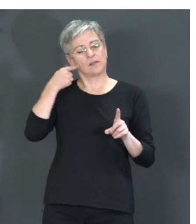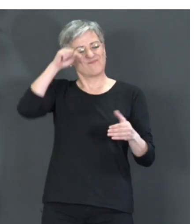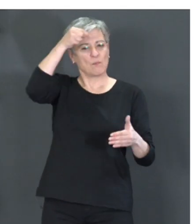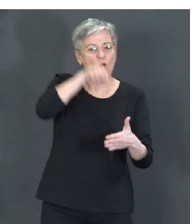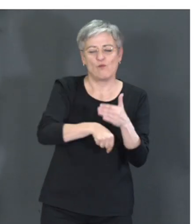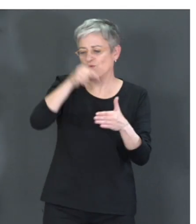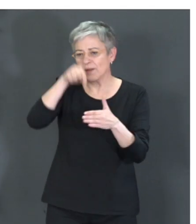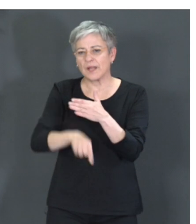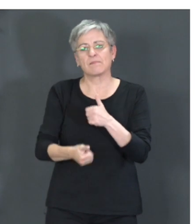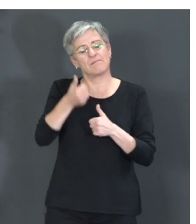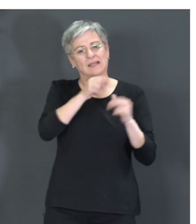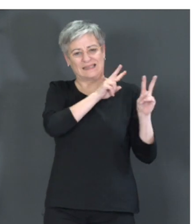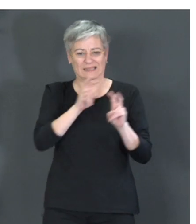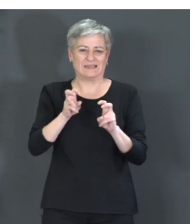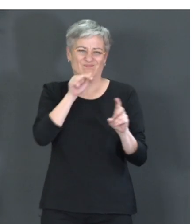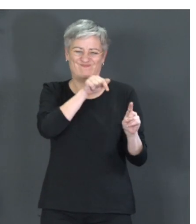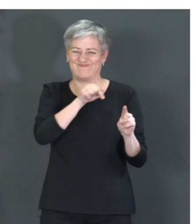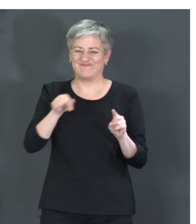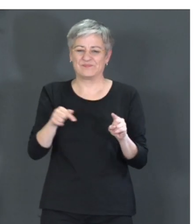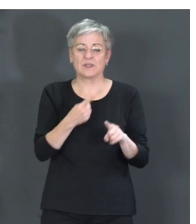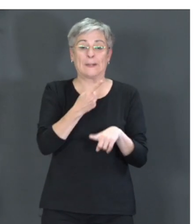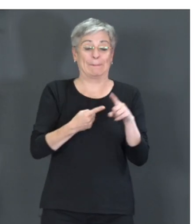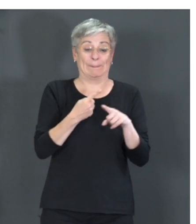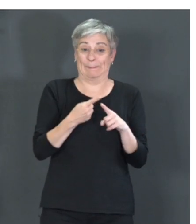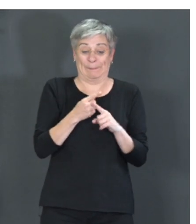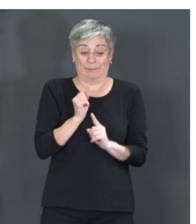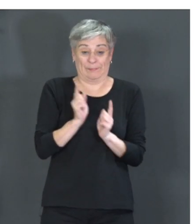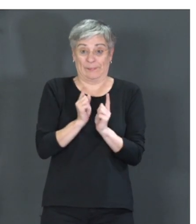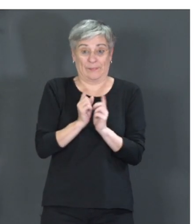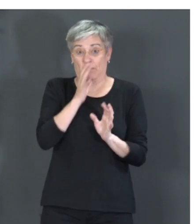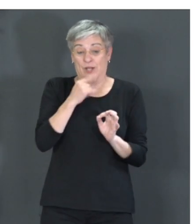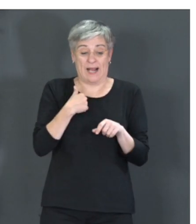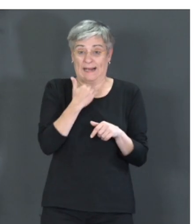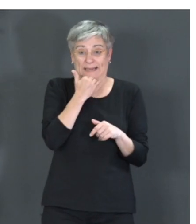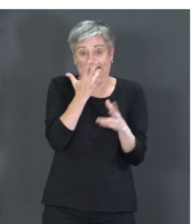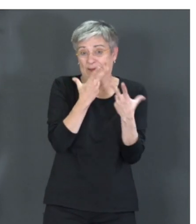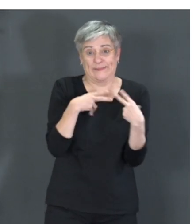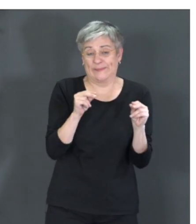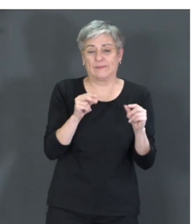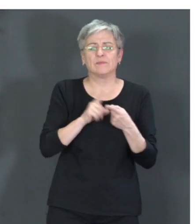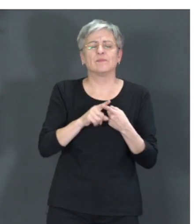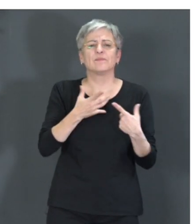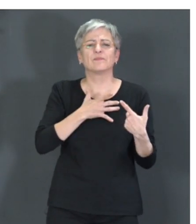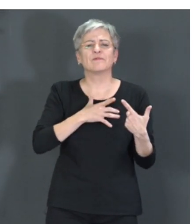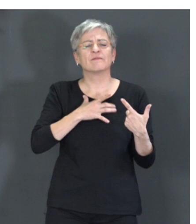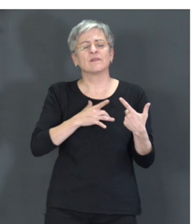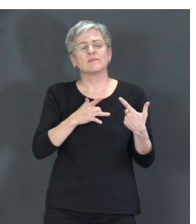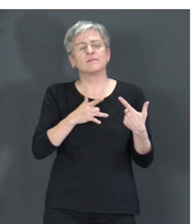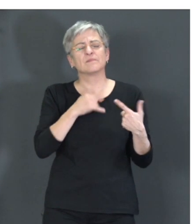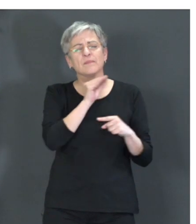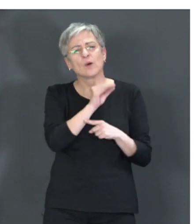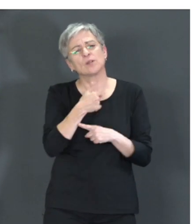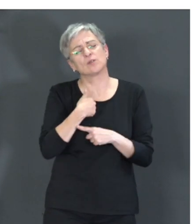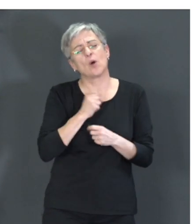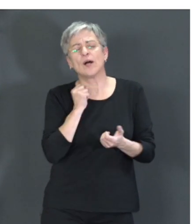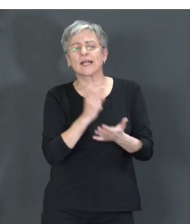profundizar más, ¿no? Bueno, medio minuto, porque estamos prácticamente fuera de tiempo. ¿Cuáles crees que pueden ser un poco los